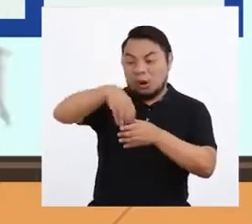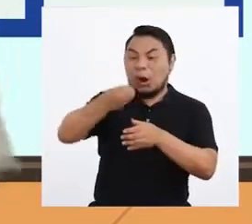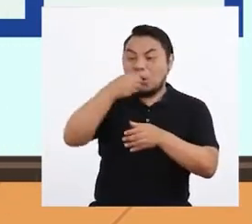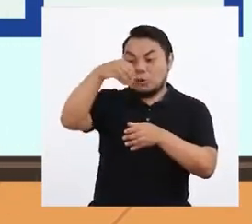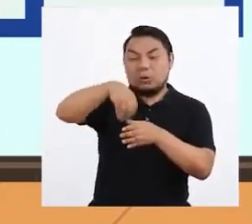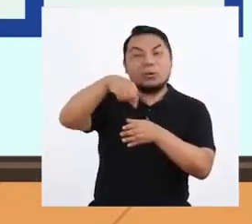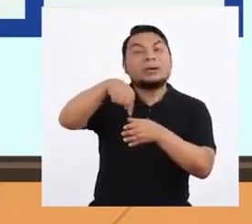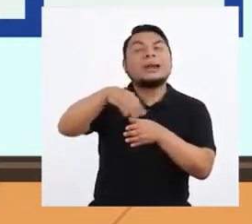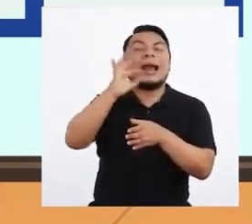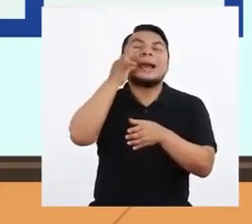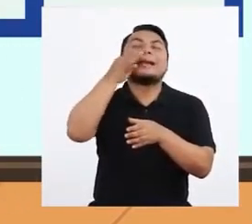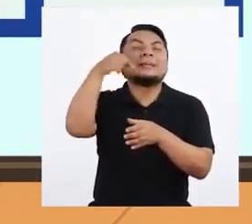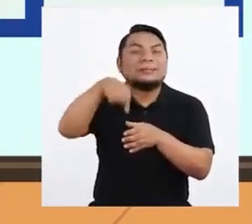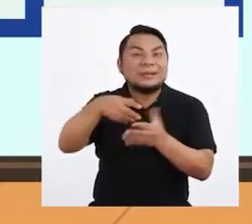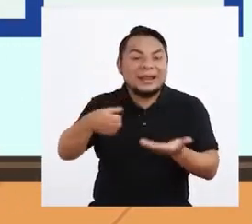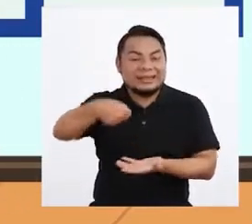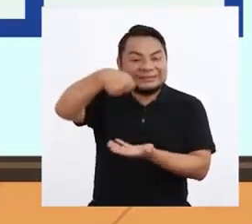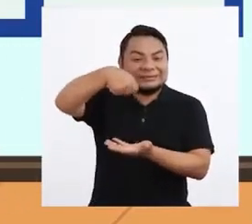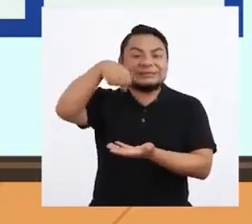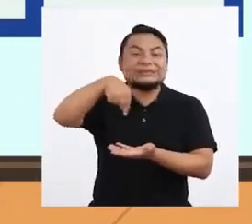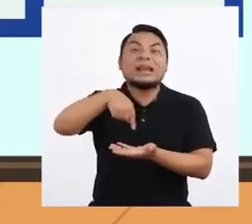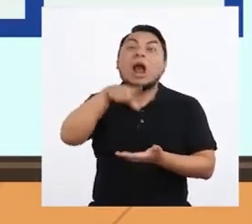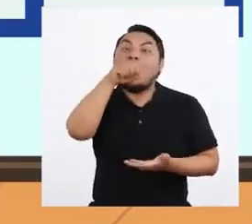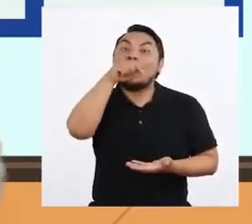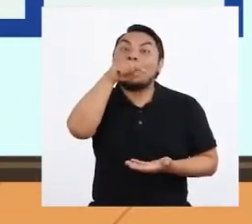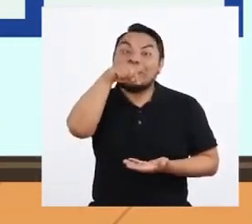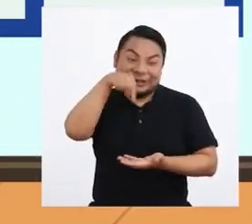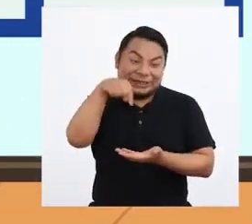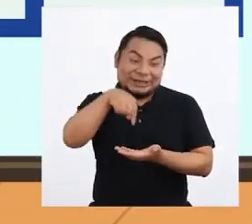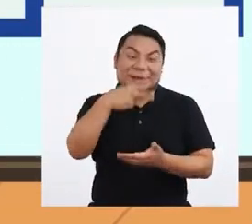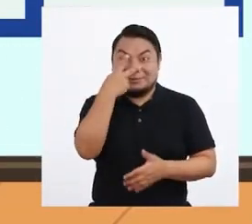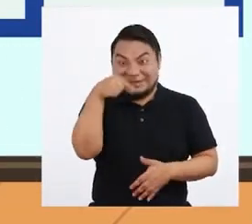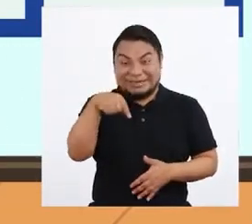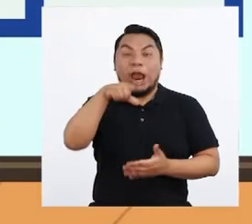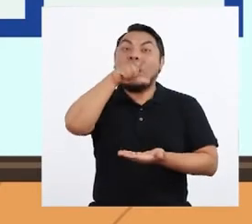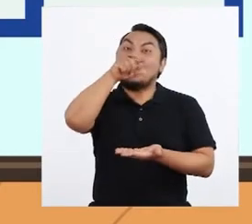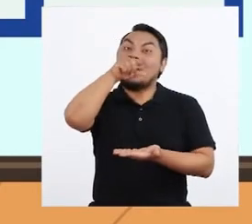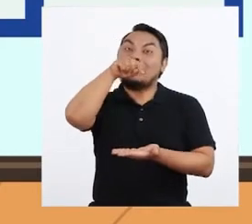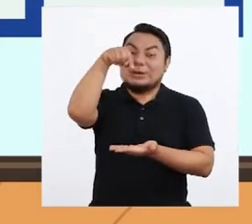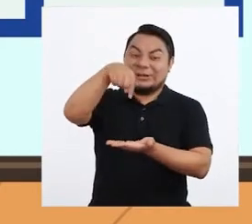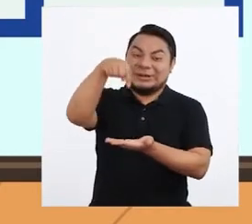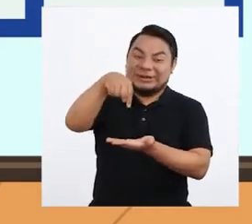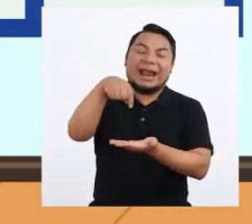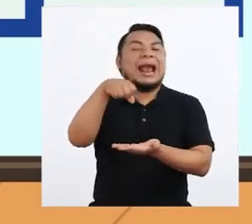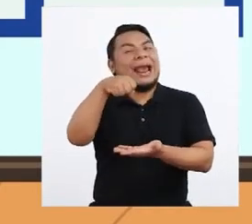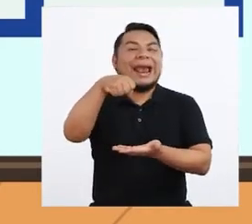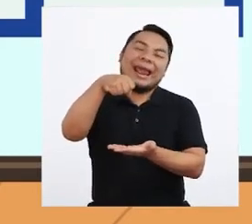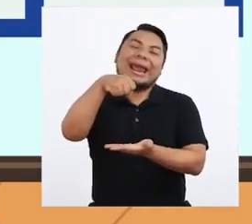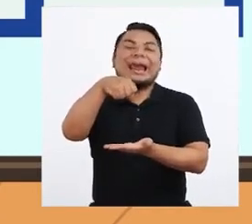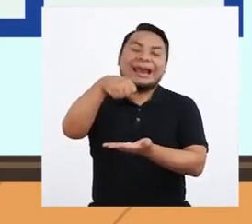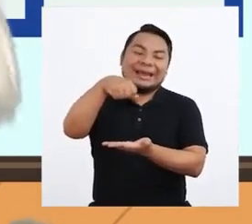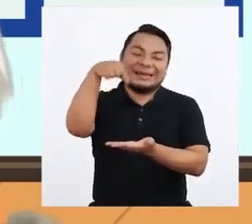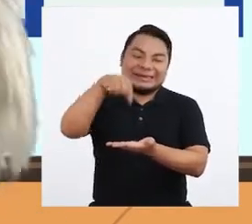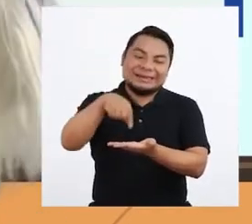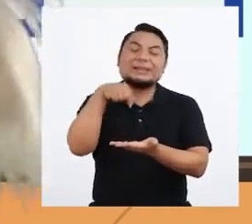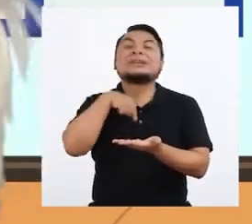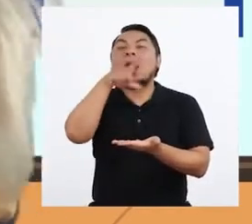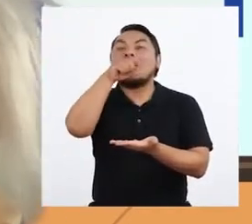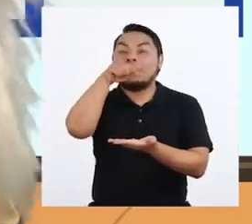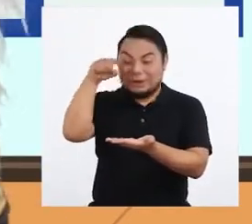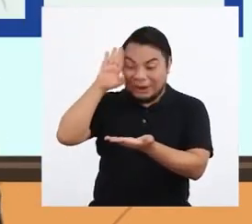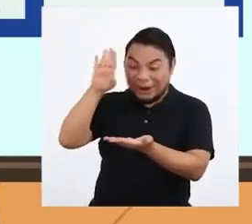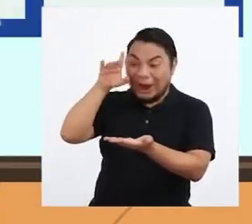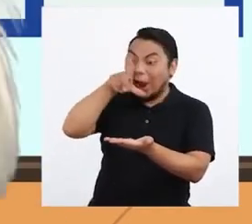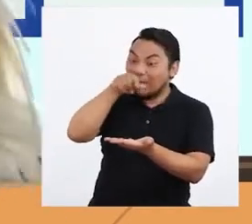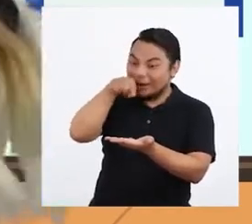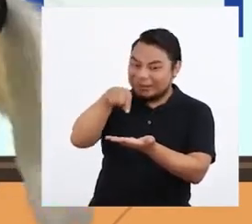traído una lonchera deli riquísima. ¿Dónde está? ¿Dónde está mi pollo? Ahí está mi pollo. ¡Ya!